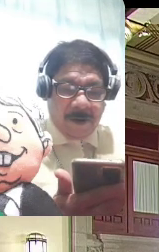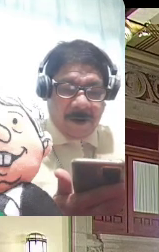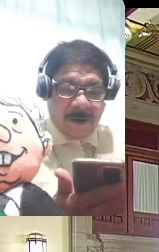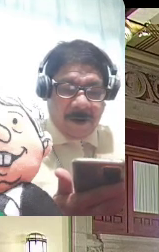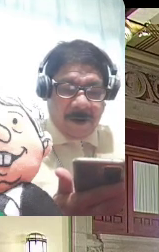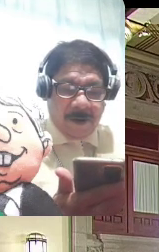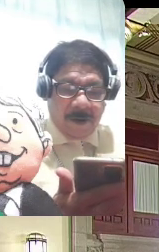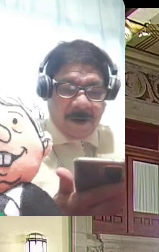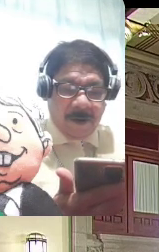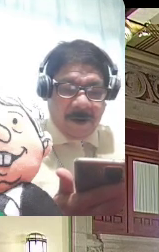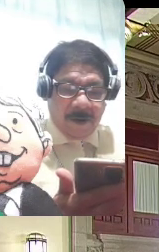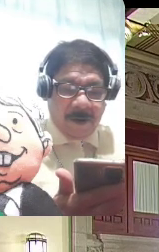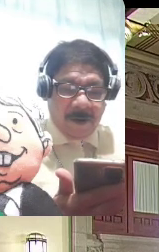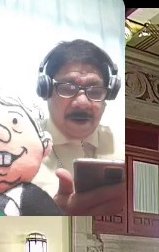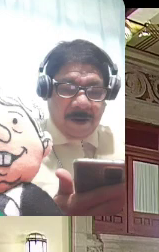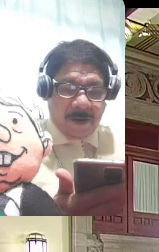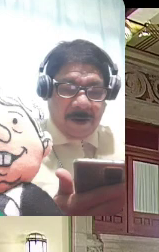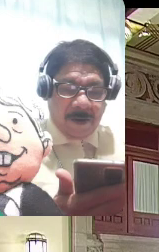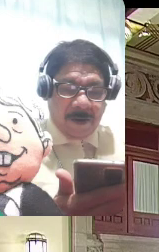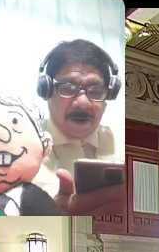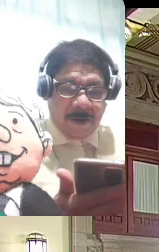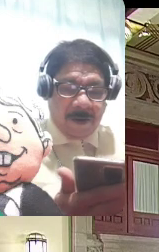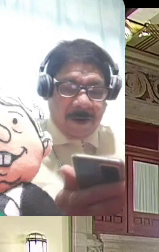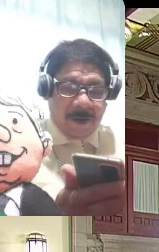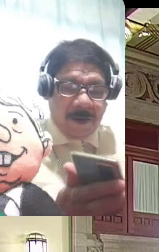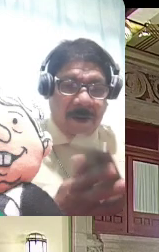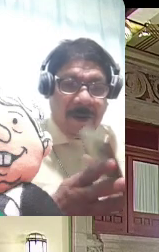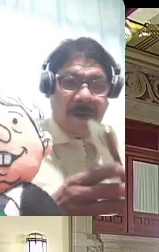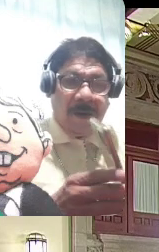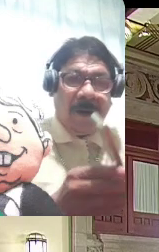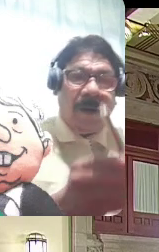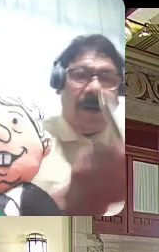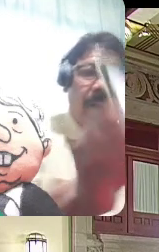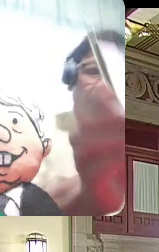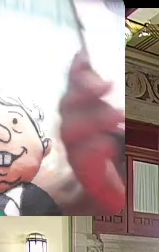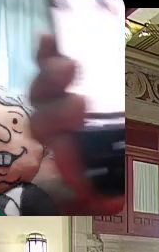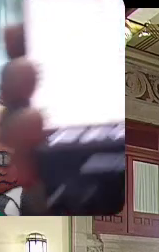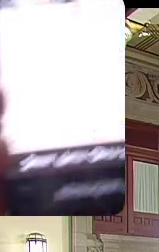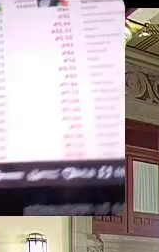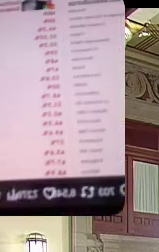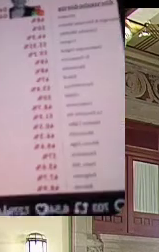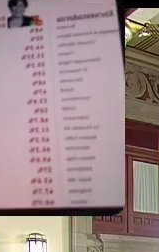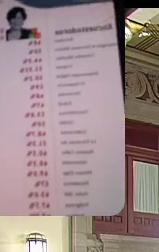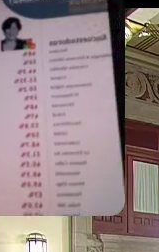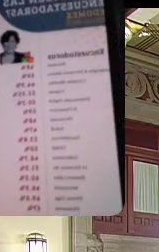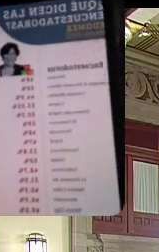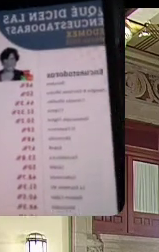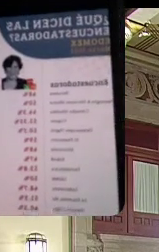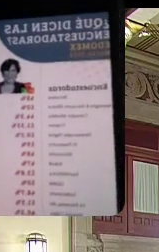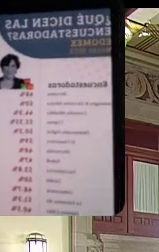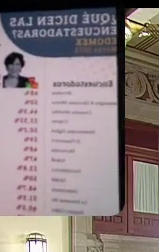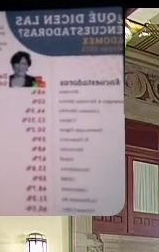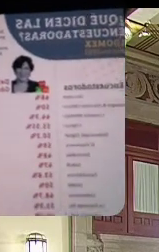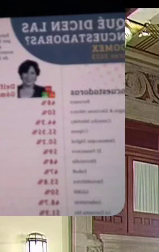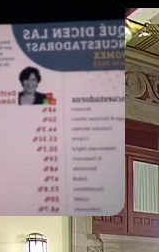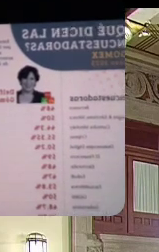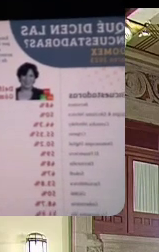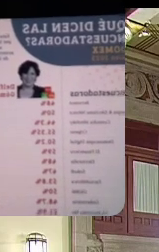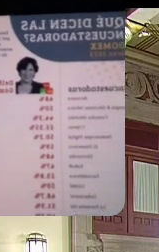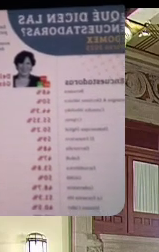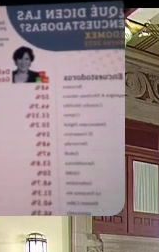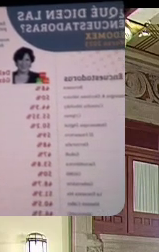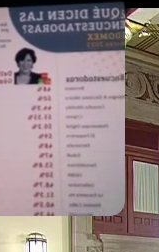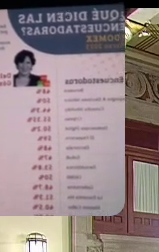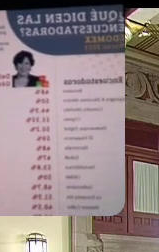Pero le pedí al ingeniero Germán Martínez que nos explique